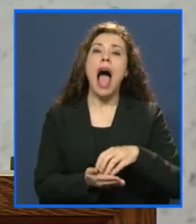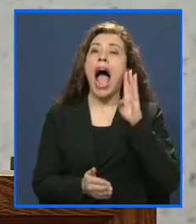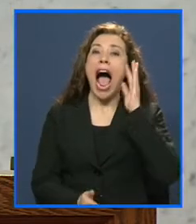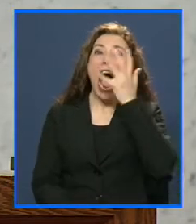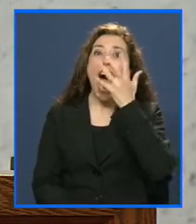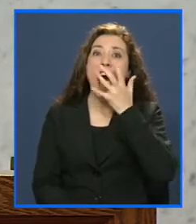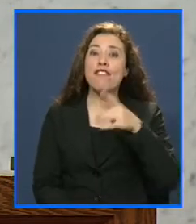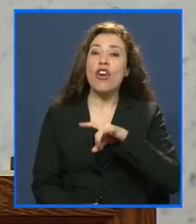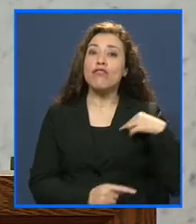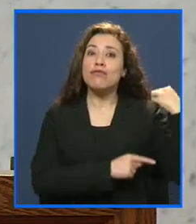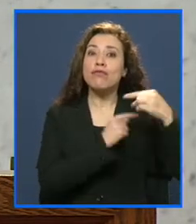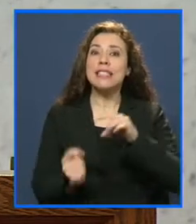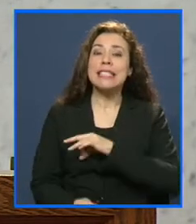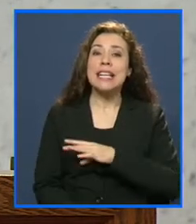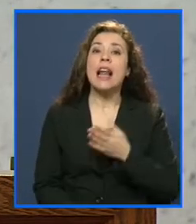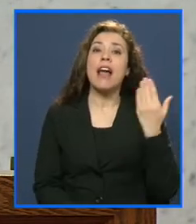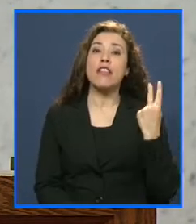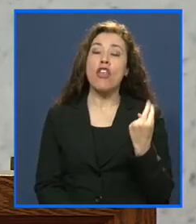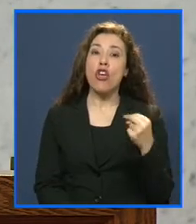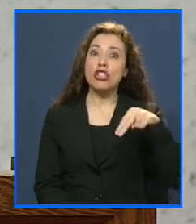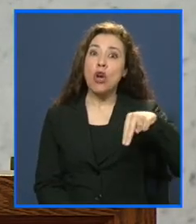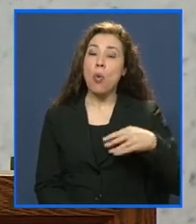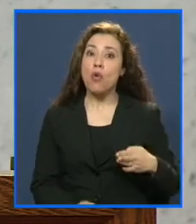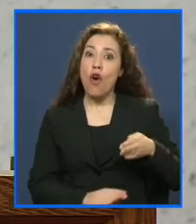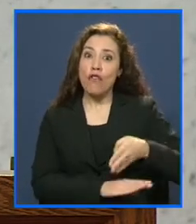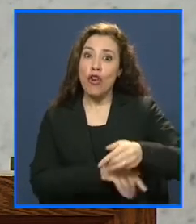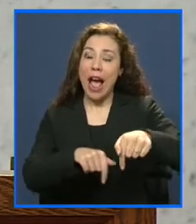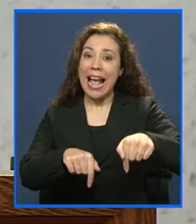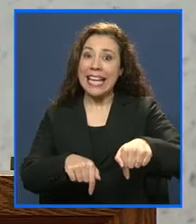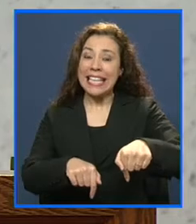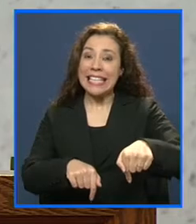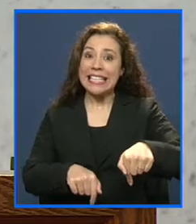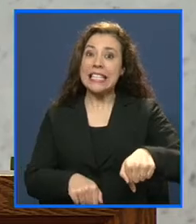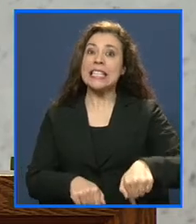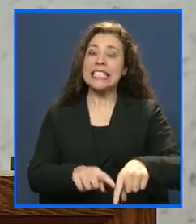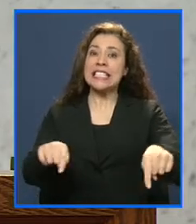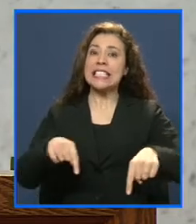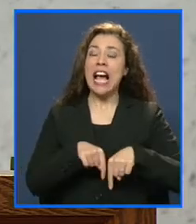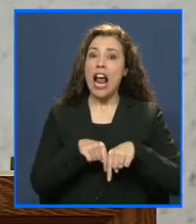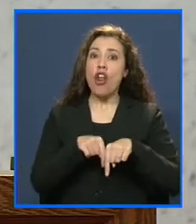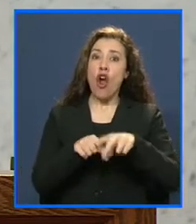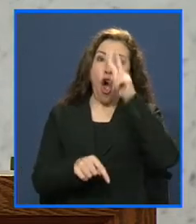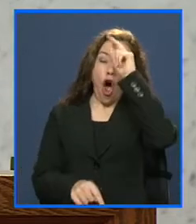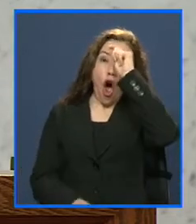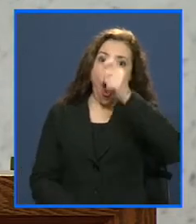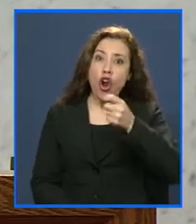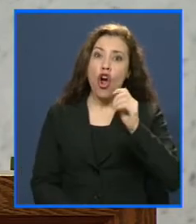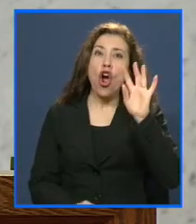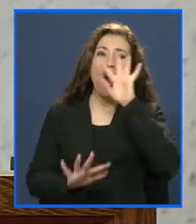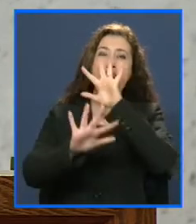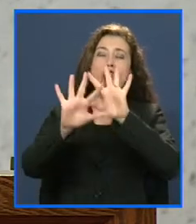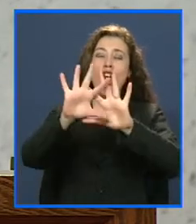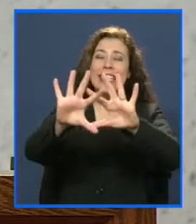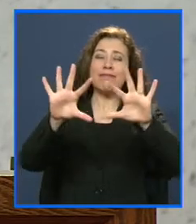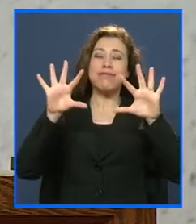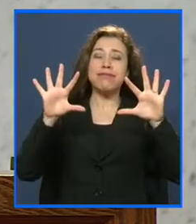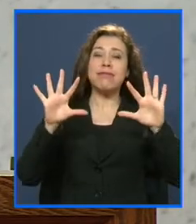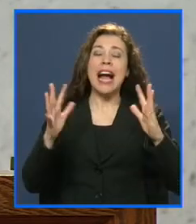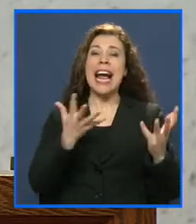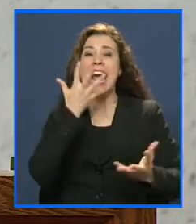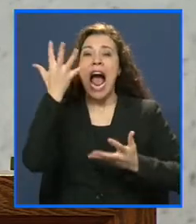recibimos el 12 de junio en este mismo salón de honor que se llenó de colores cantos y alegría para celebrar este hito